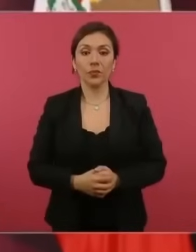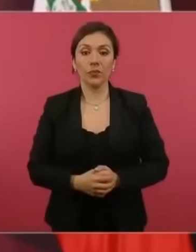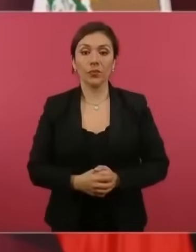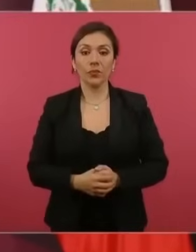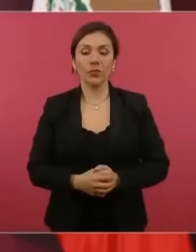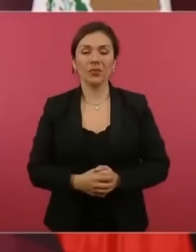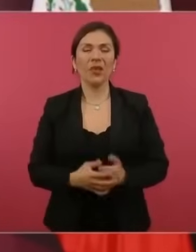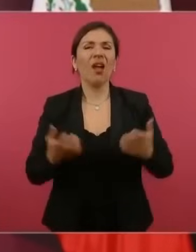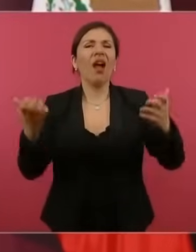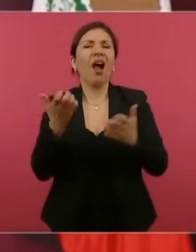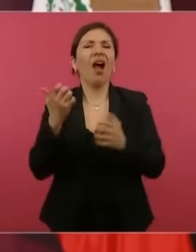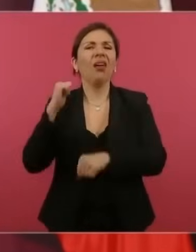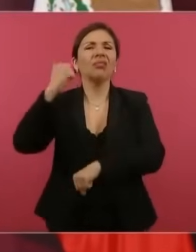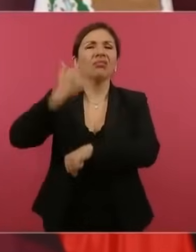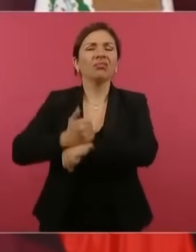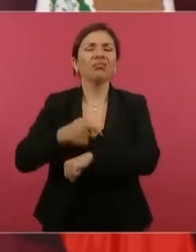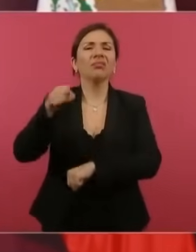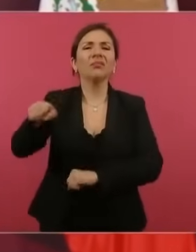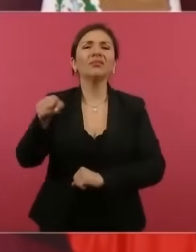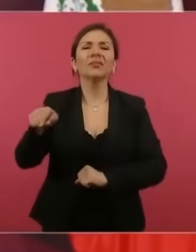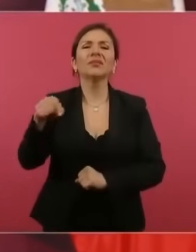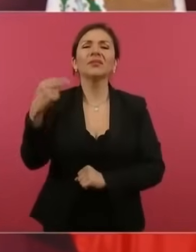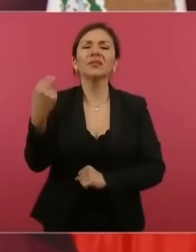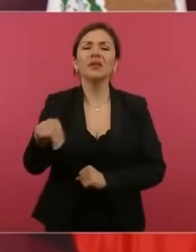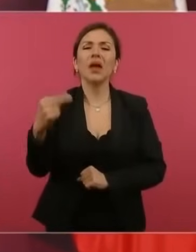que crearon, que se llama